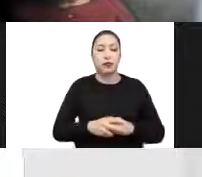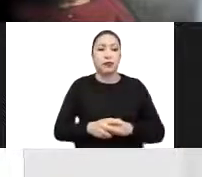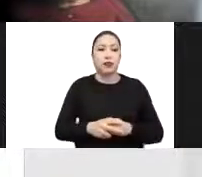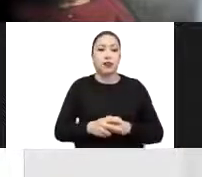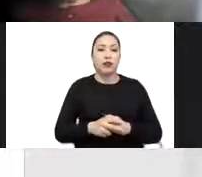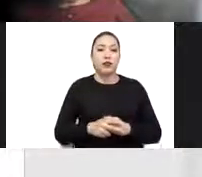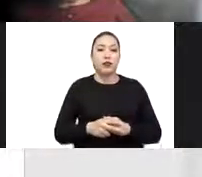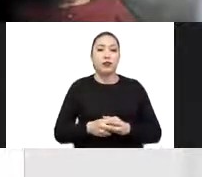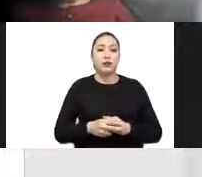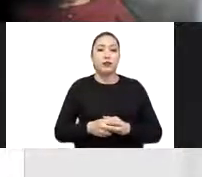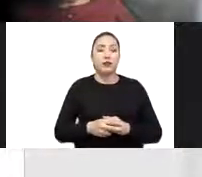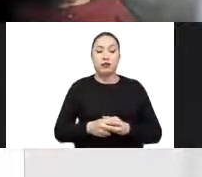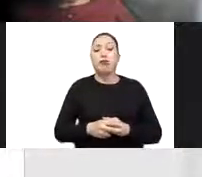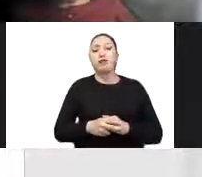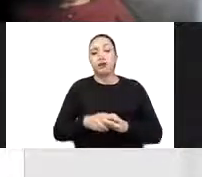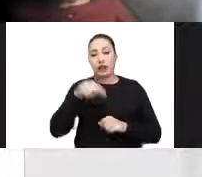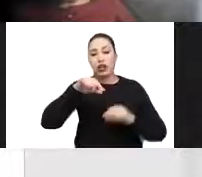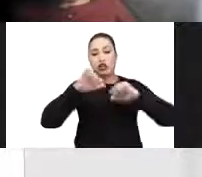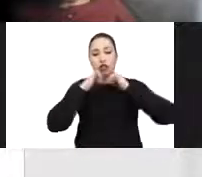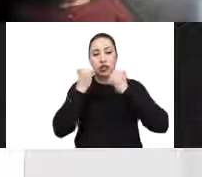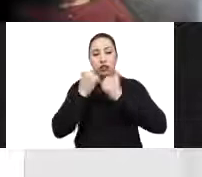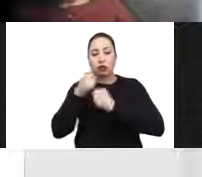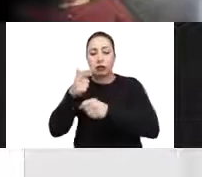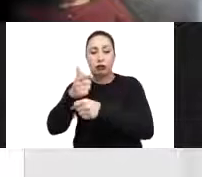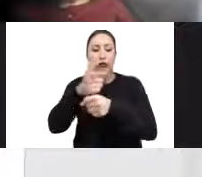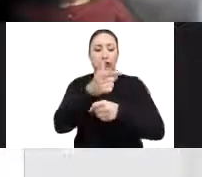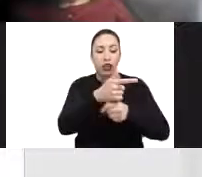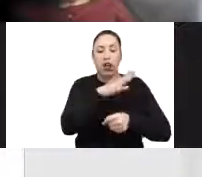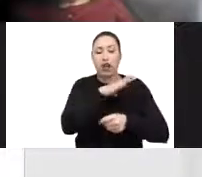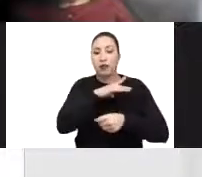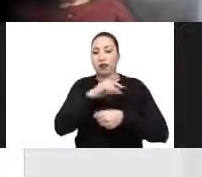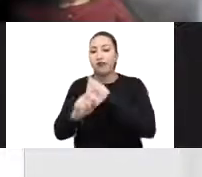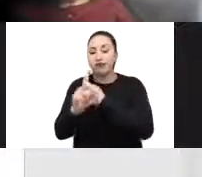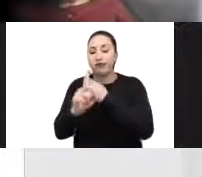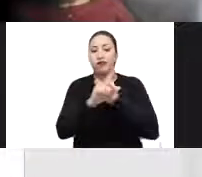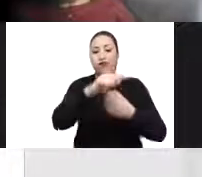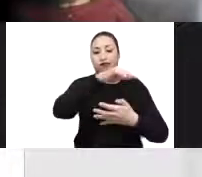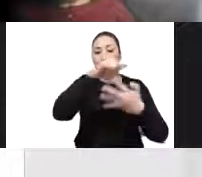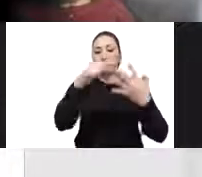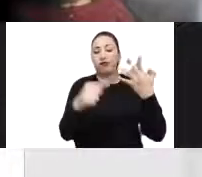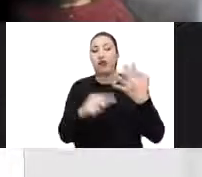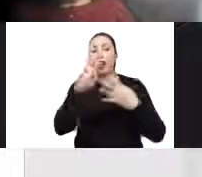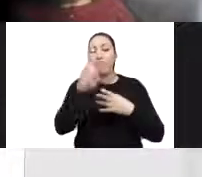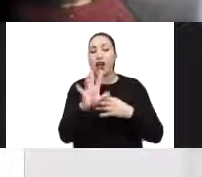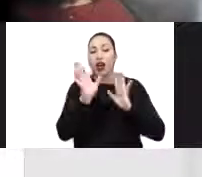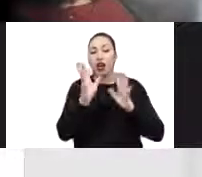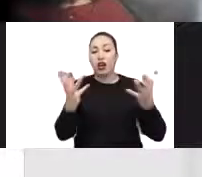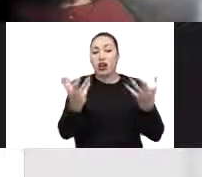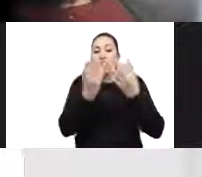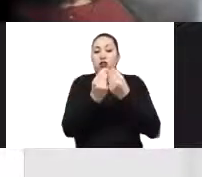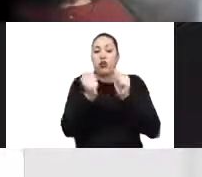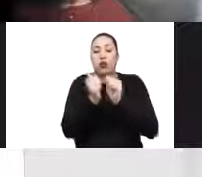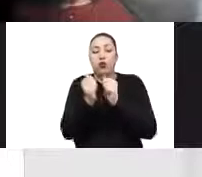detectamos todas estas situaciones y hemos estado trabajando también en un acercamiento a sectores de la sociedad